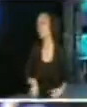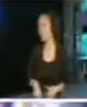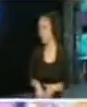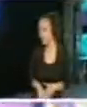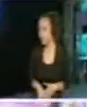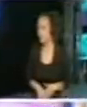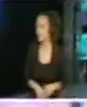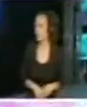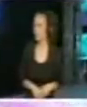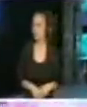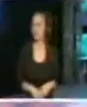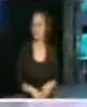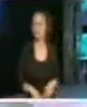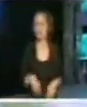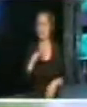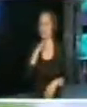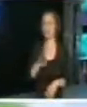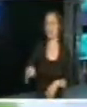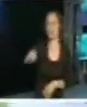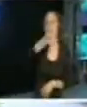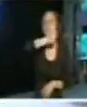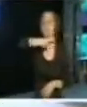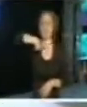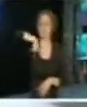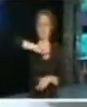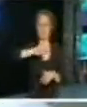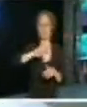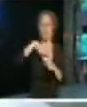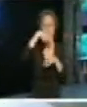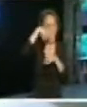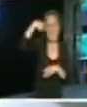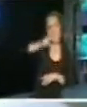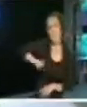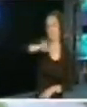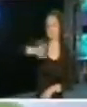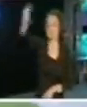Para que seamos el umbral de pobreza en España.